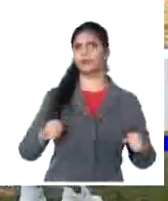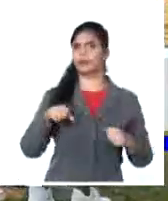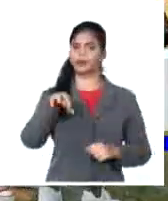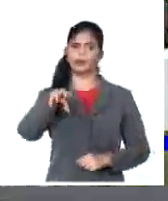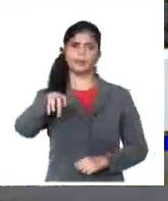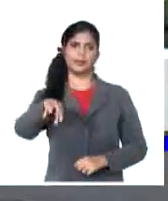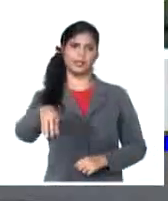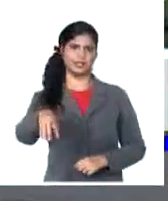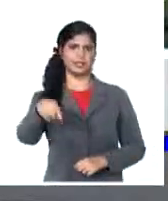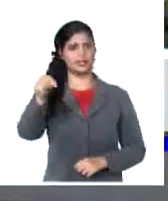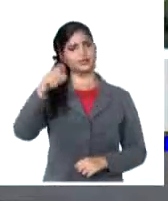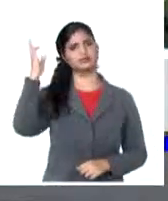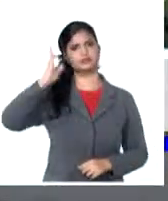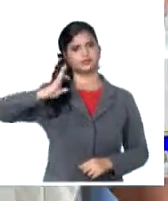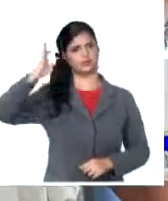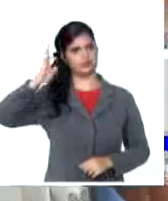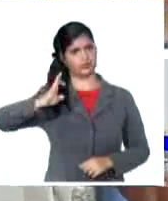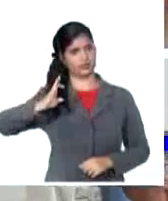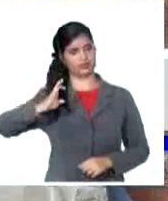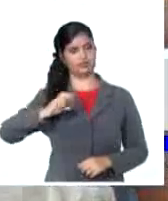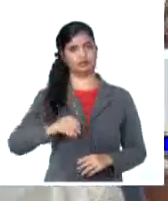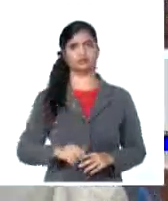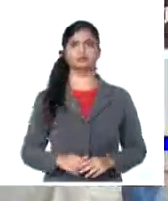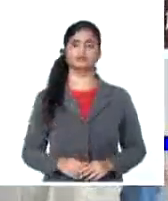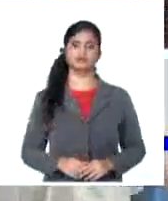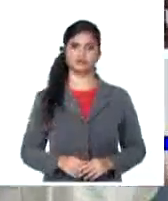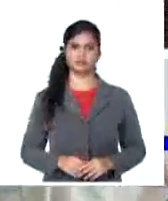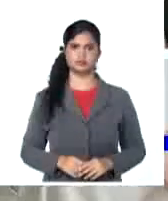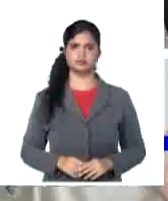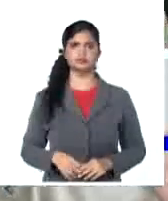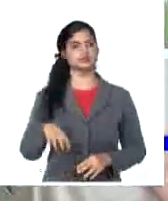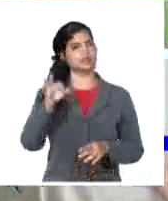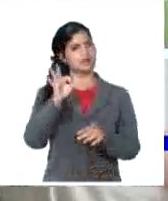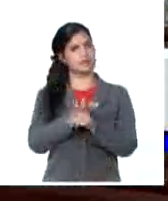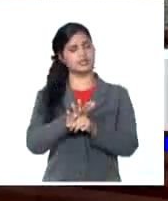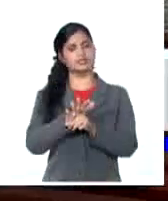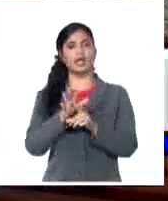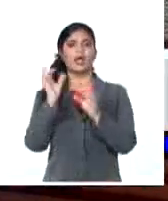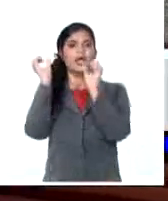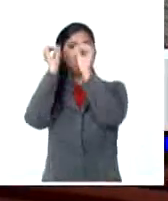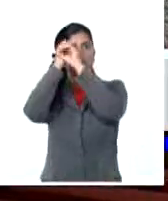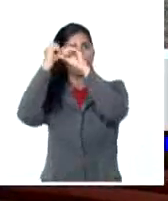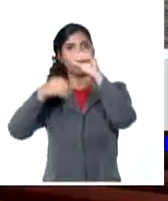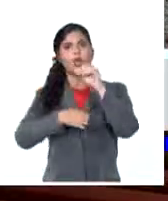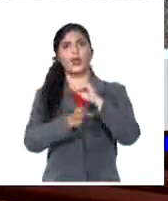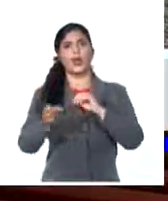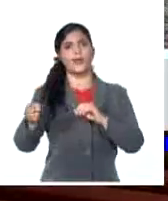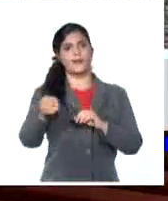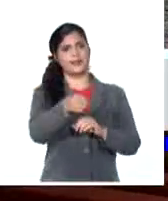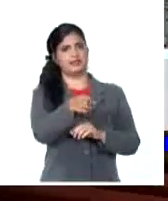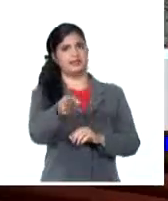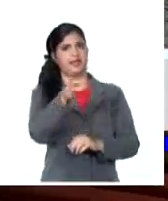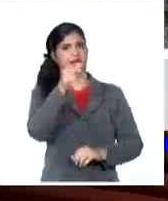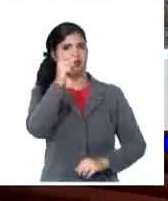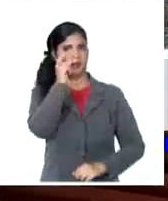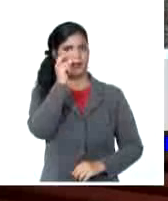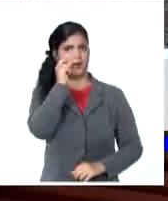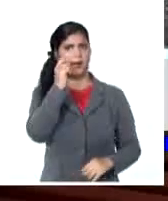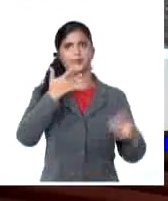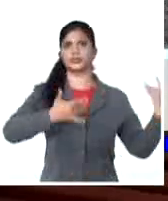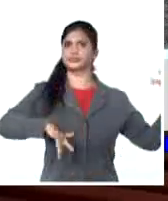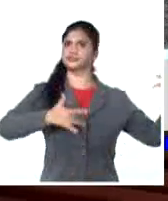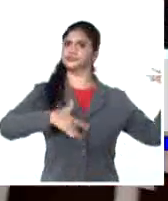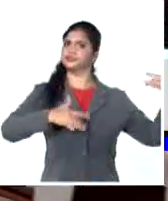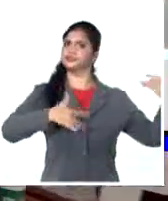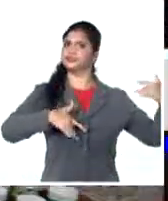Festival Timbalaye. El viaje comenzó en Viñales con el acompañamiento musical del guitarrista Yosnier Rivera en la Galería